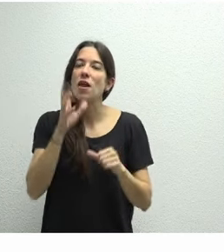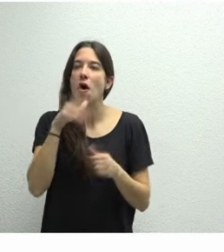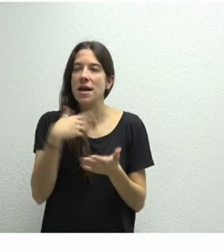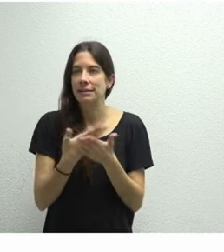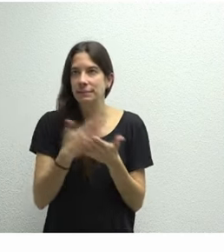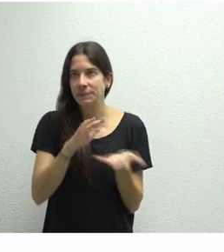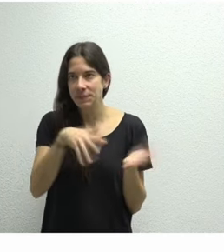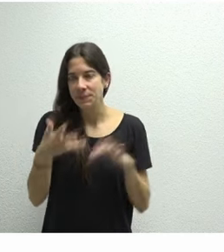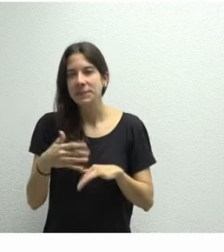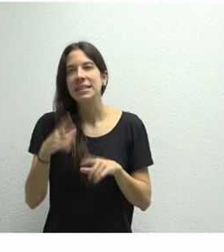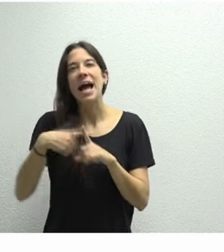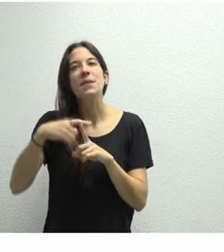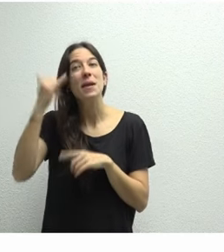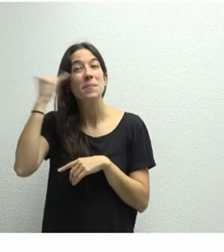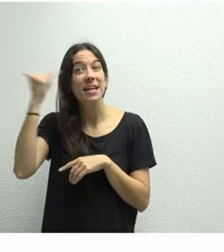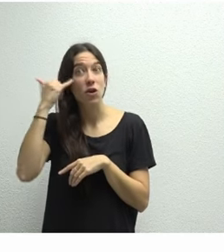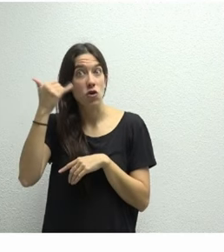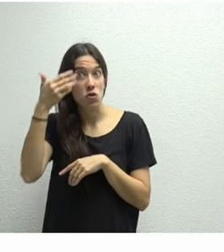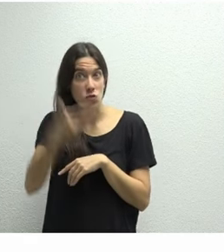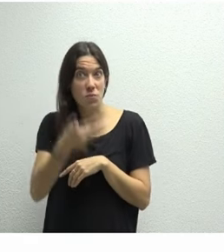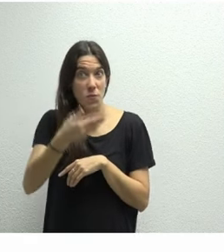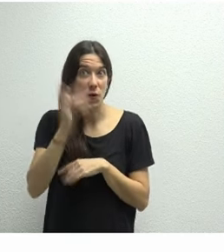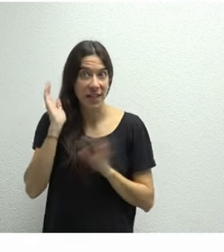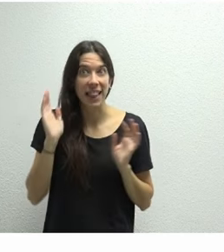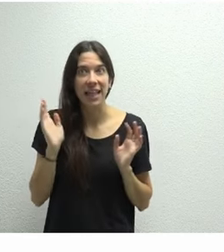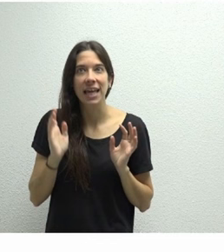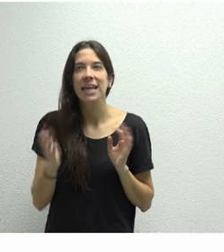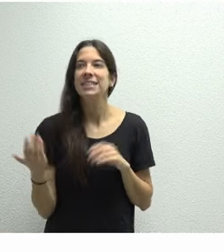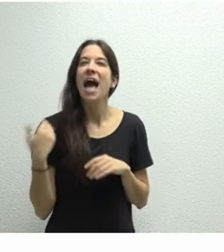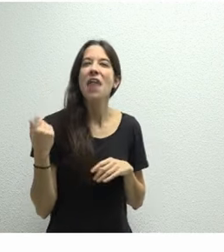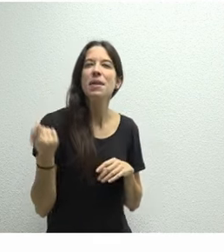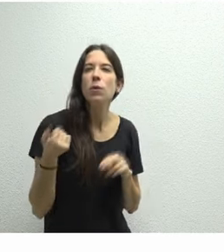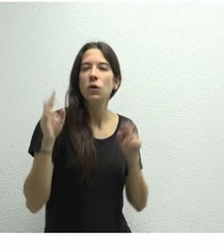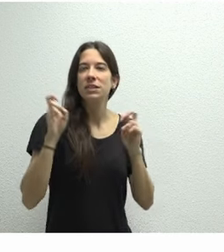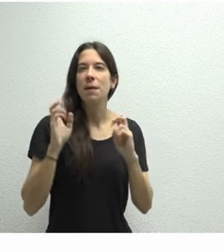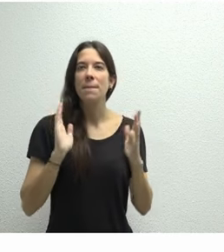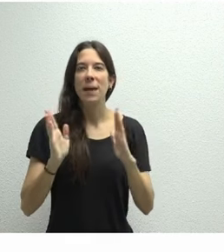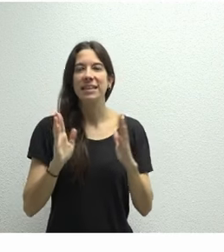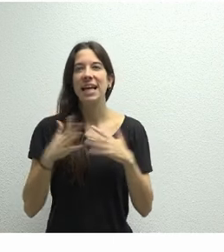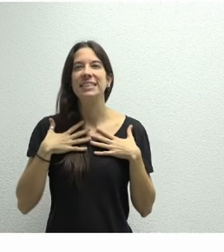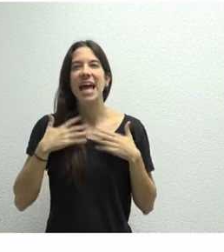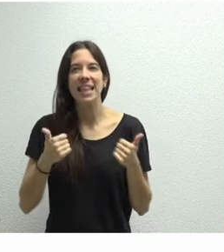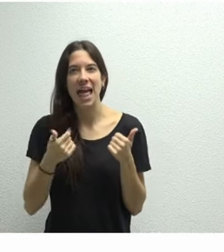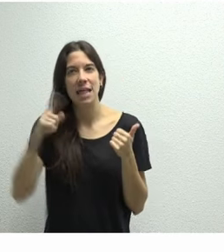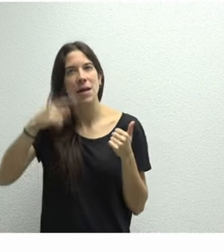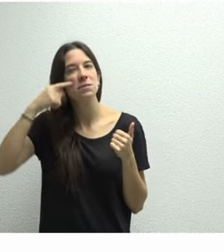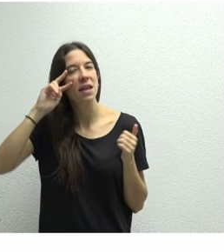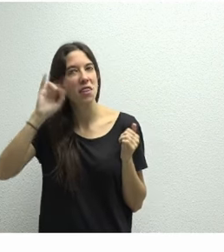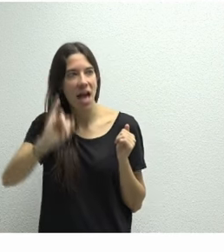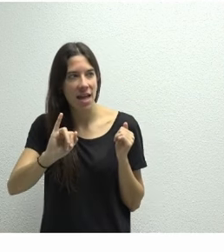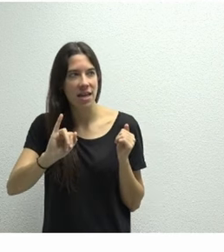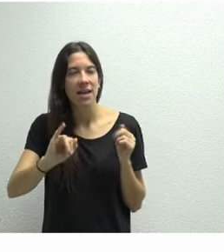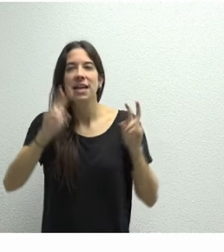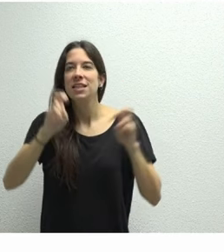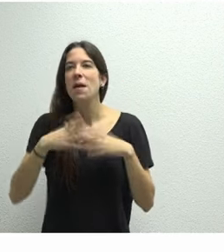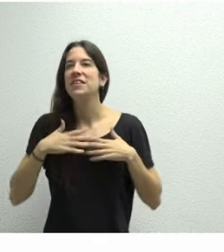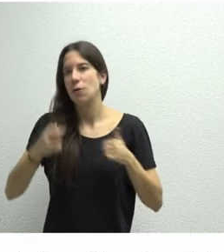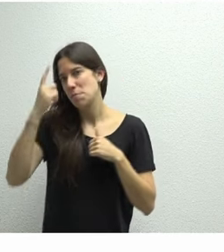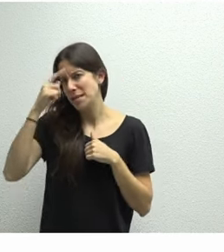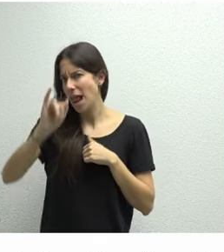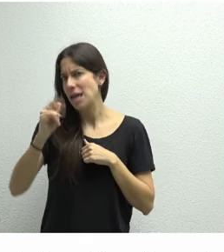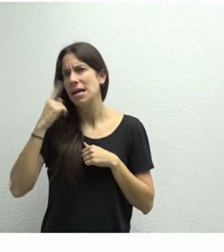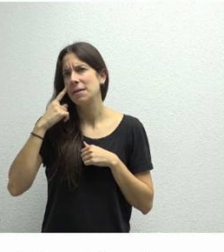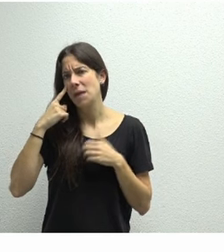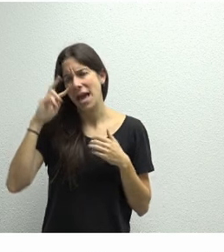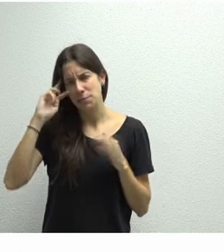Es que la evidentemente la parte sanitaria tiene gran experiencia en Salud Mental como tiene que ser